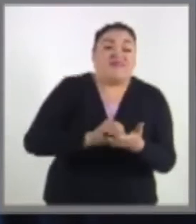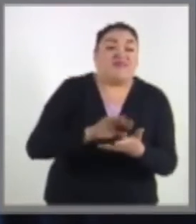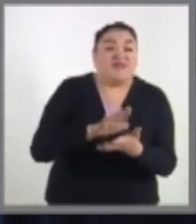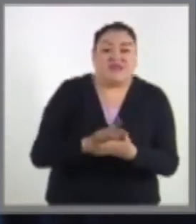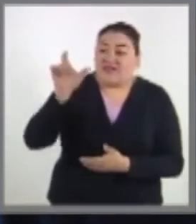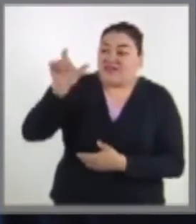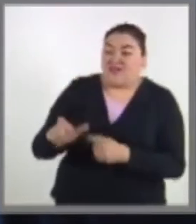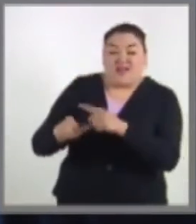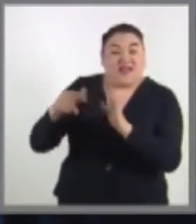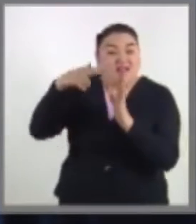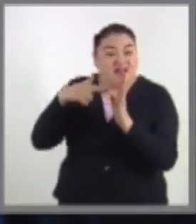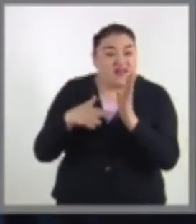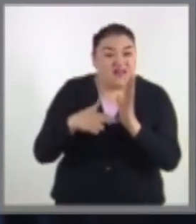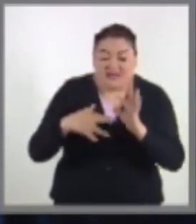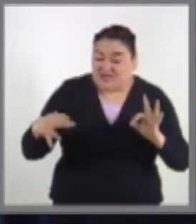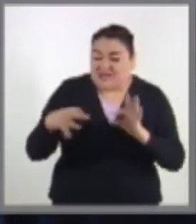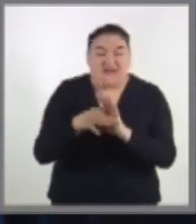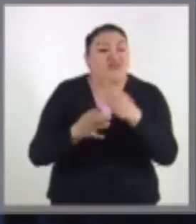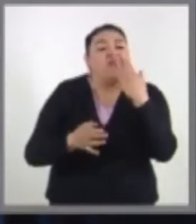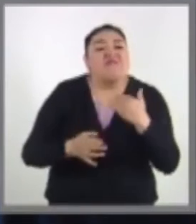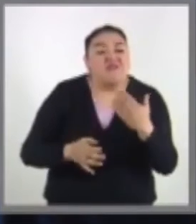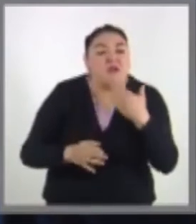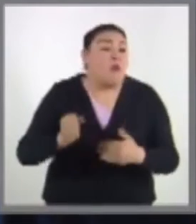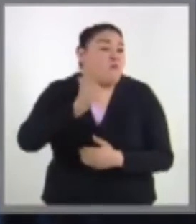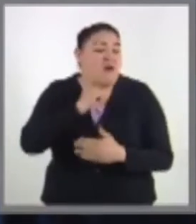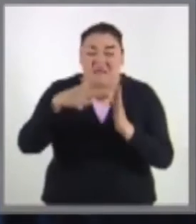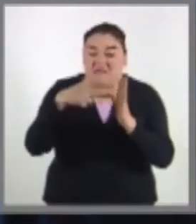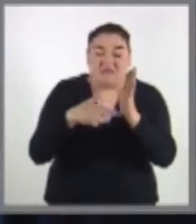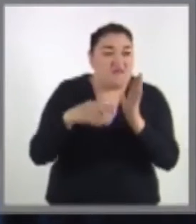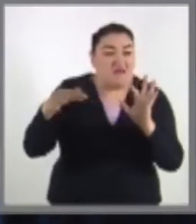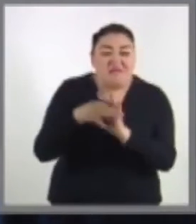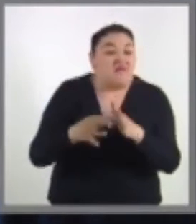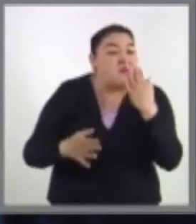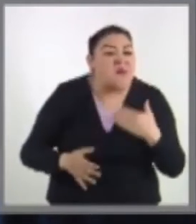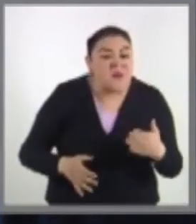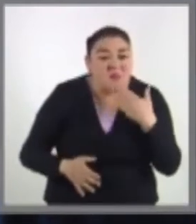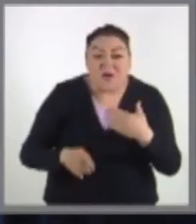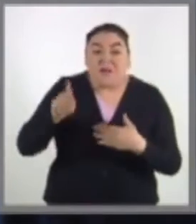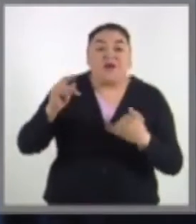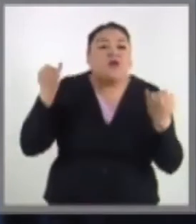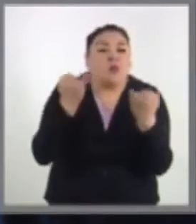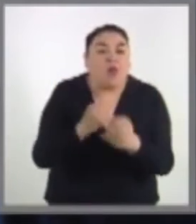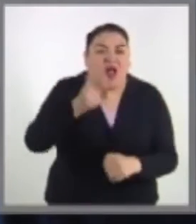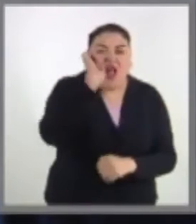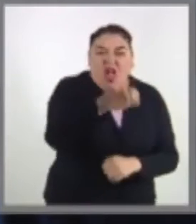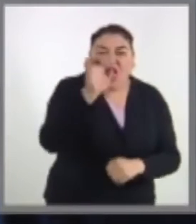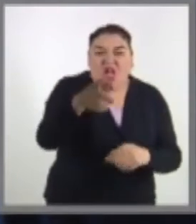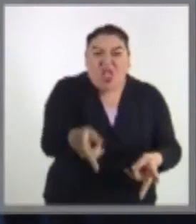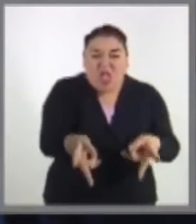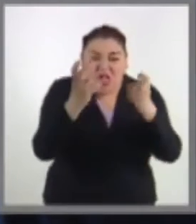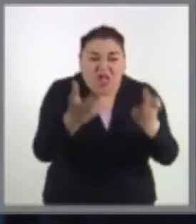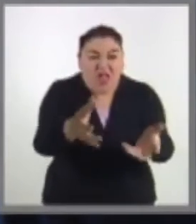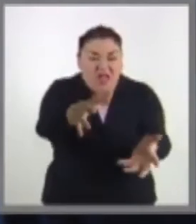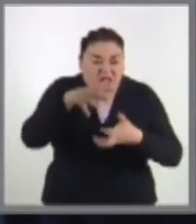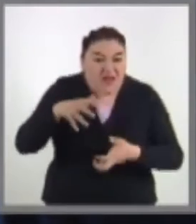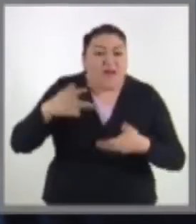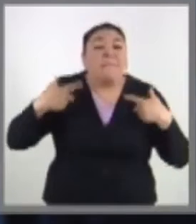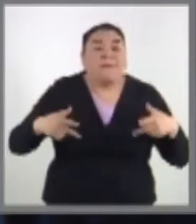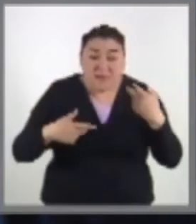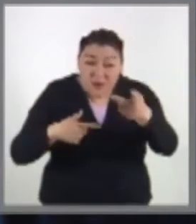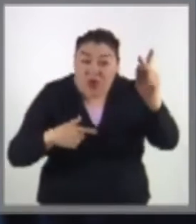los requisitos constitucionales para ser senador de la República, también estafó a muchos y a cientos de